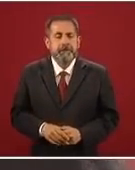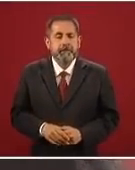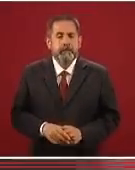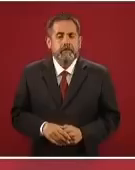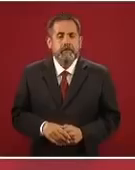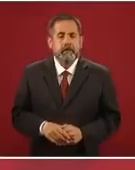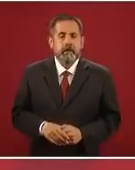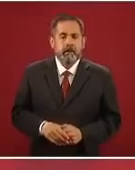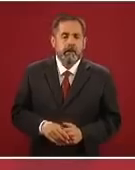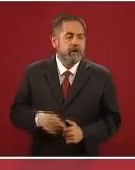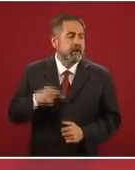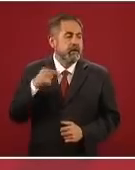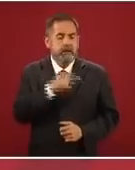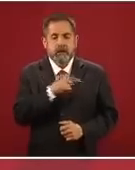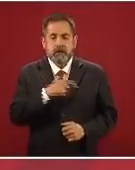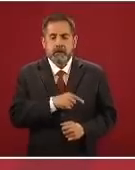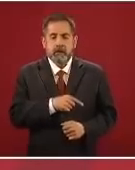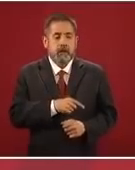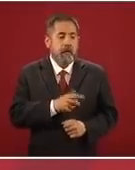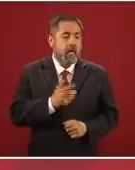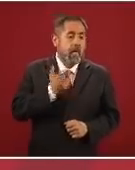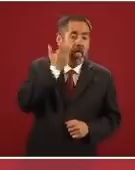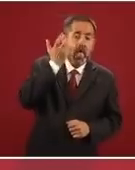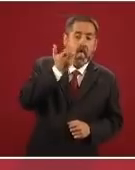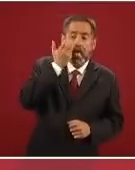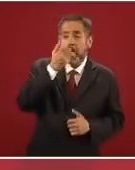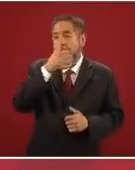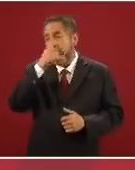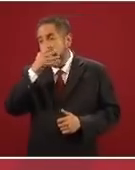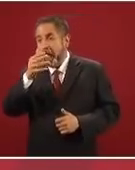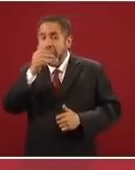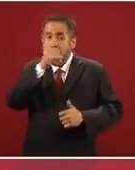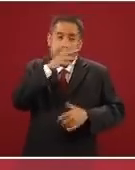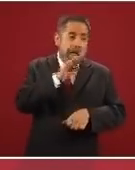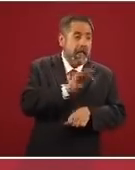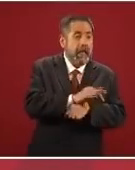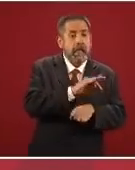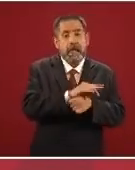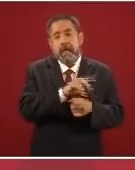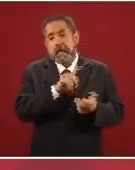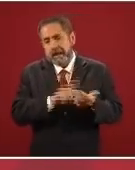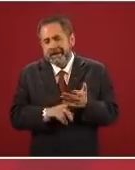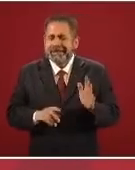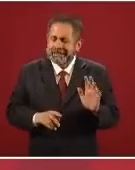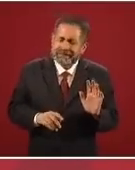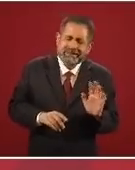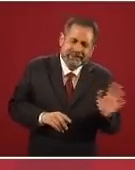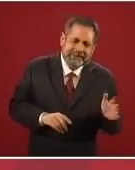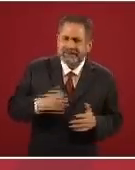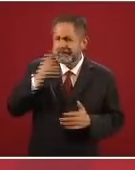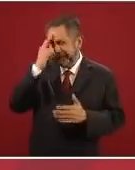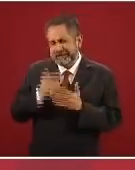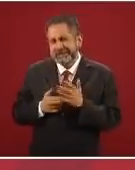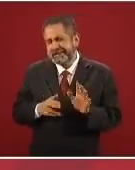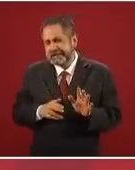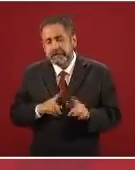con movimientos que aparentemente sí son de rebeldía, pero